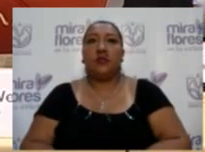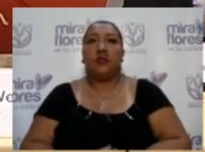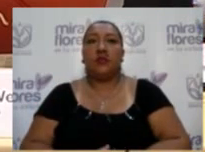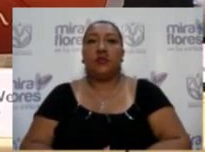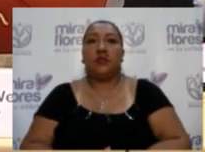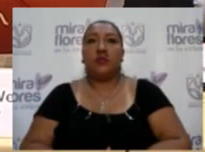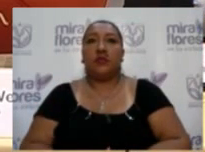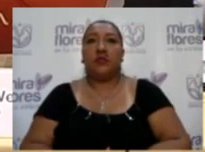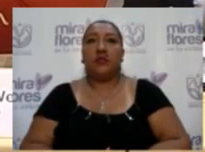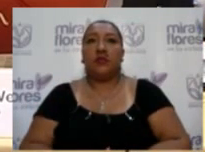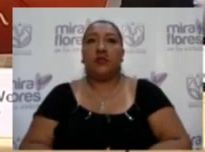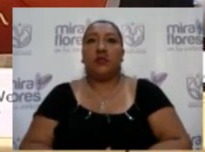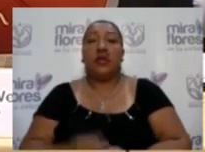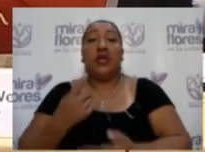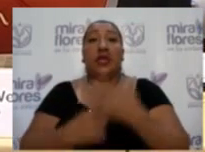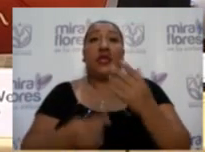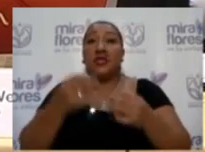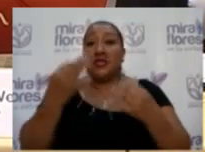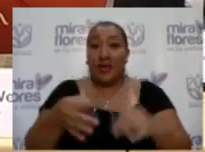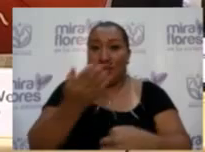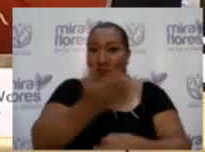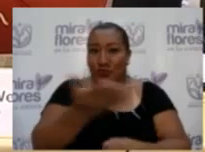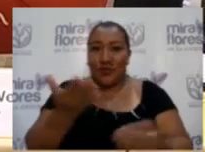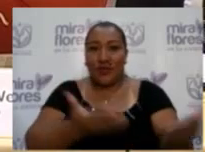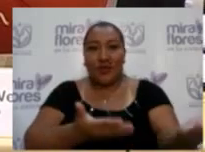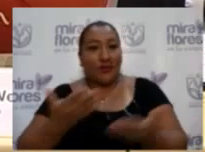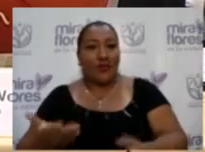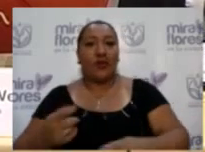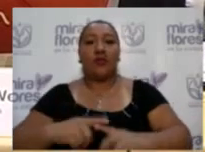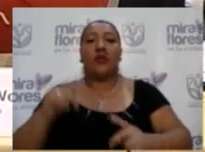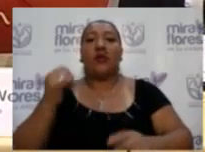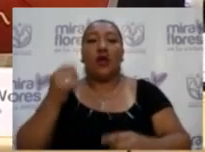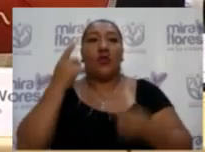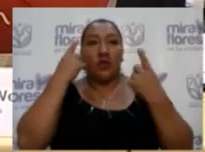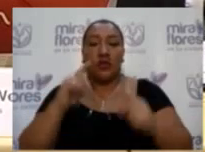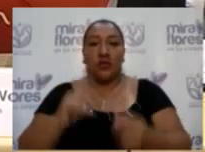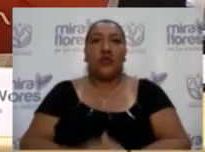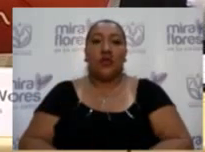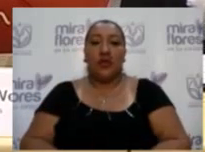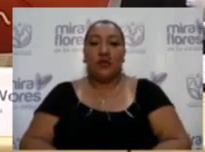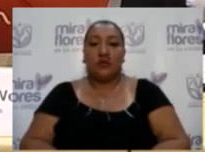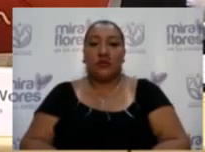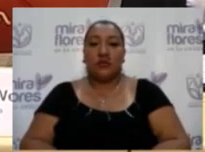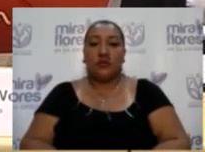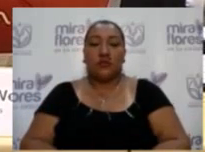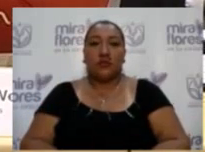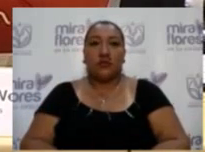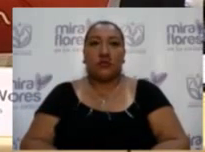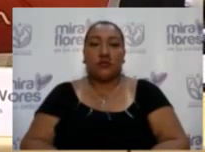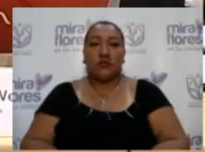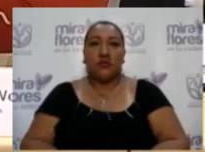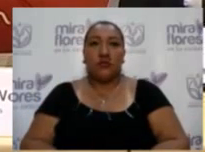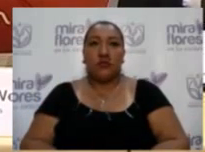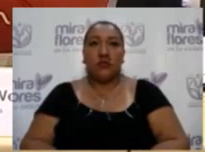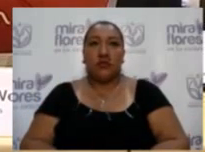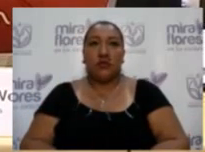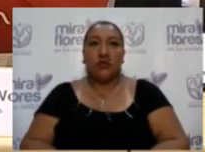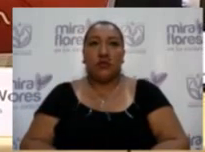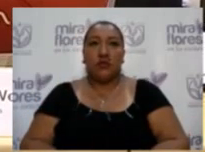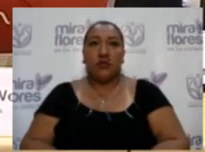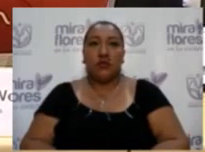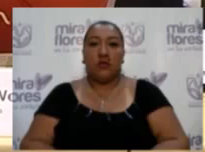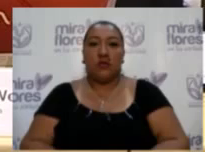Consejillo al que están ustedes siempre invitados, pero ha habido una decisión tanto suya como